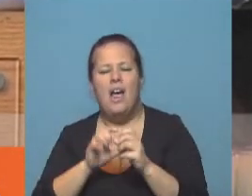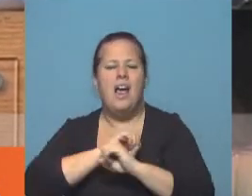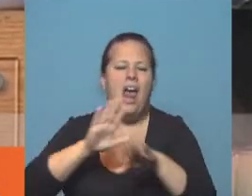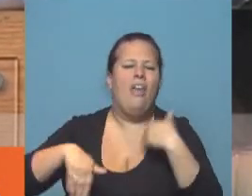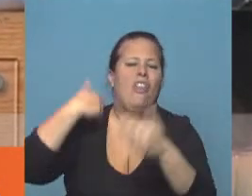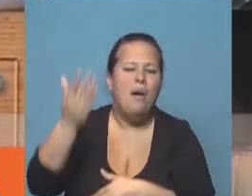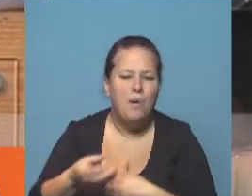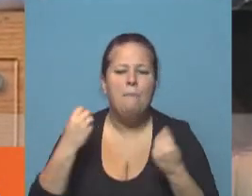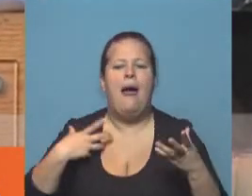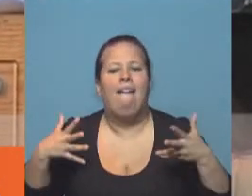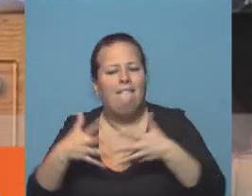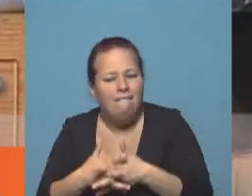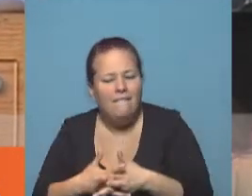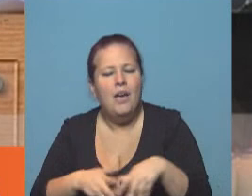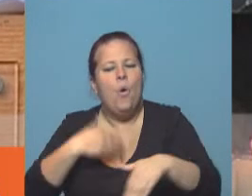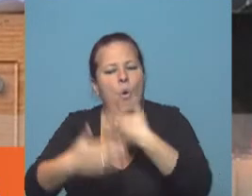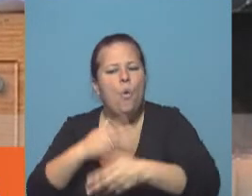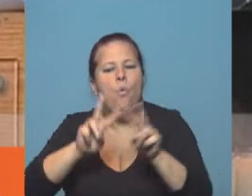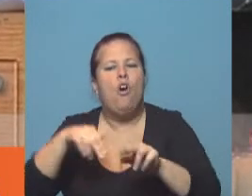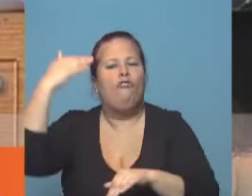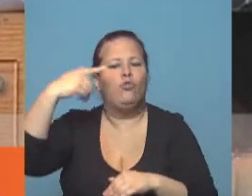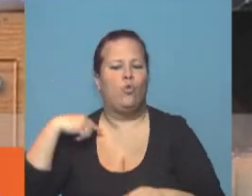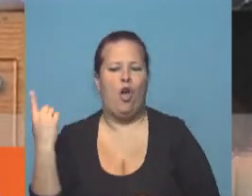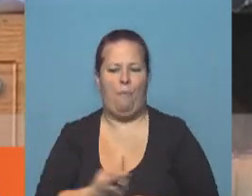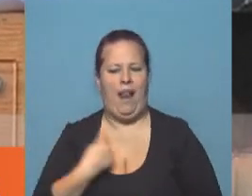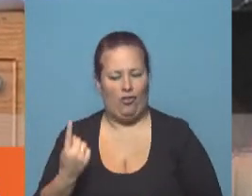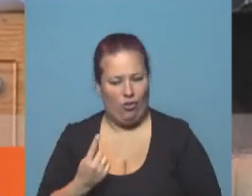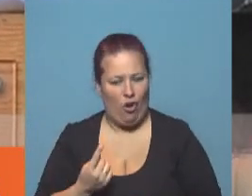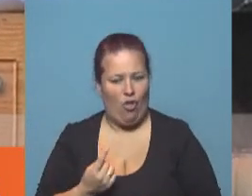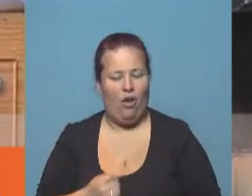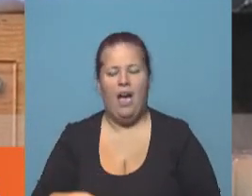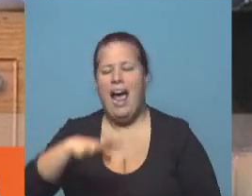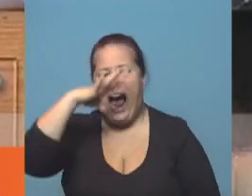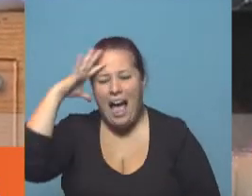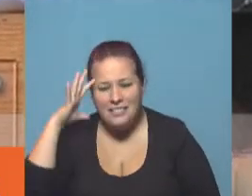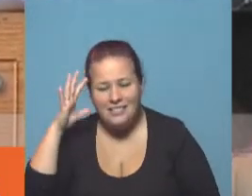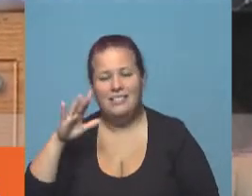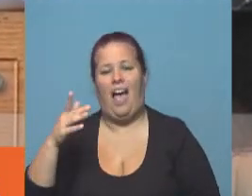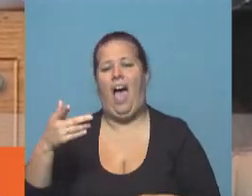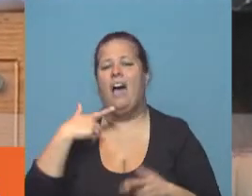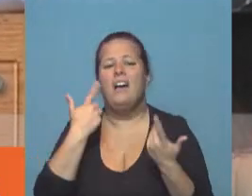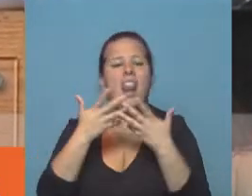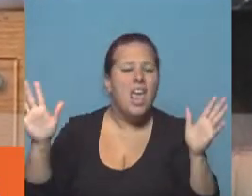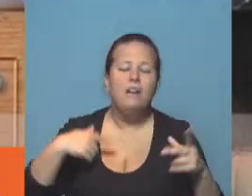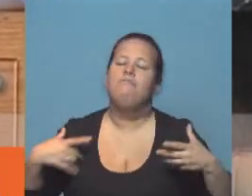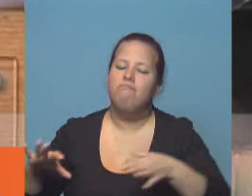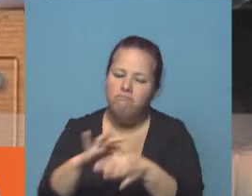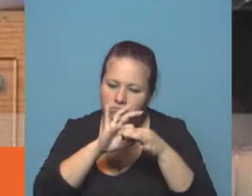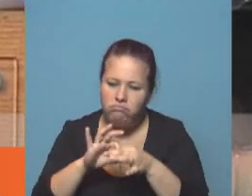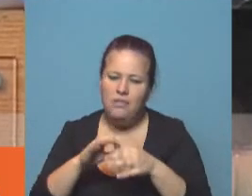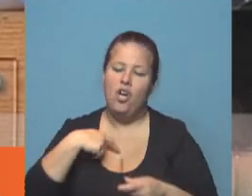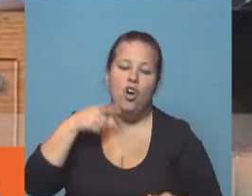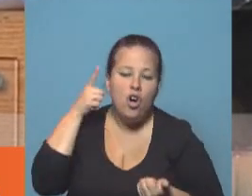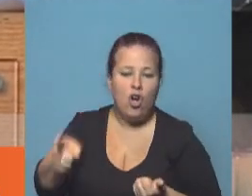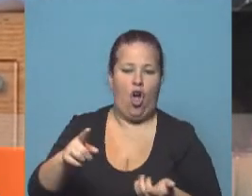tragedia para unirnos en la construcción de un futuro para todos. El hartazgo ante la impunidad nos une, el